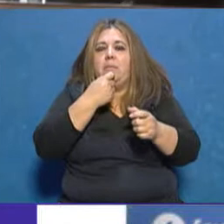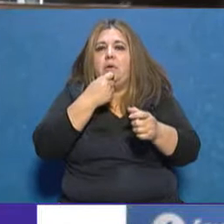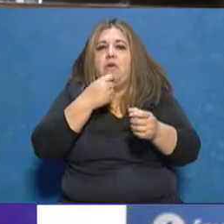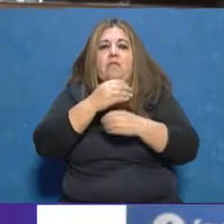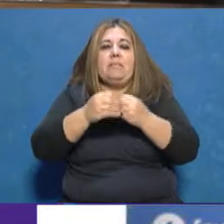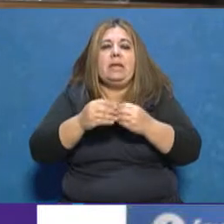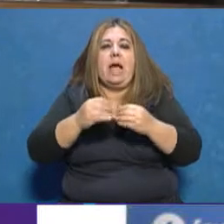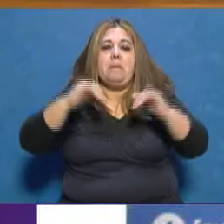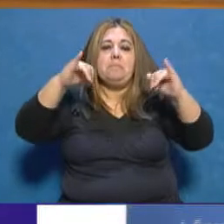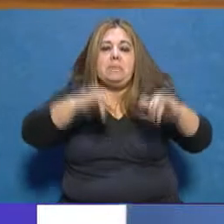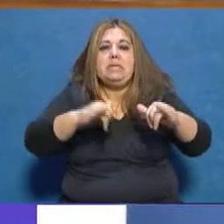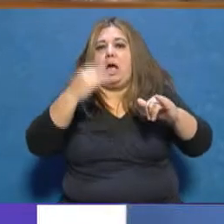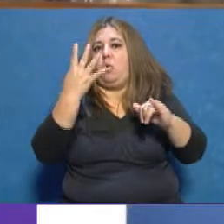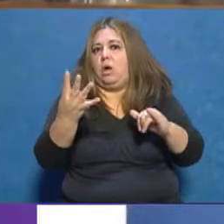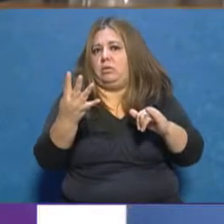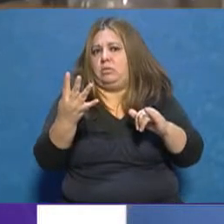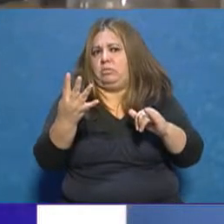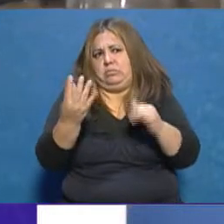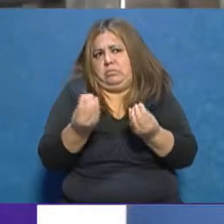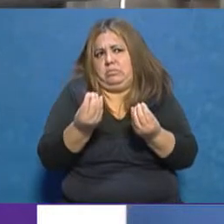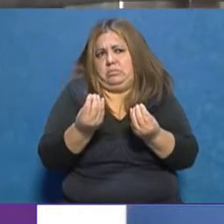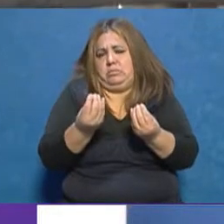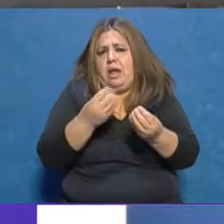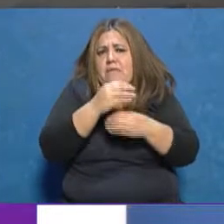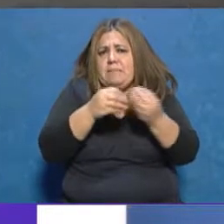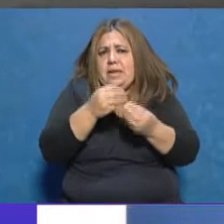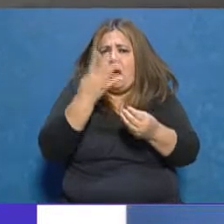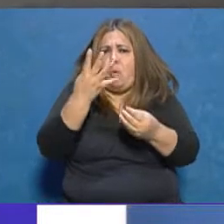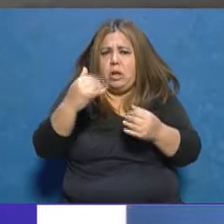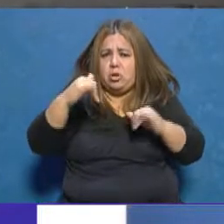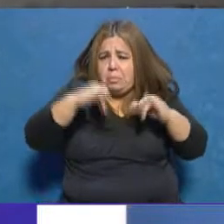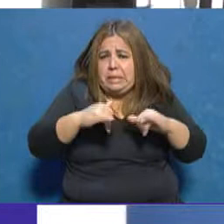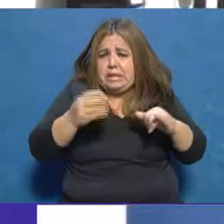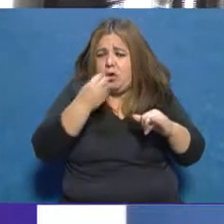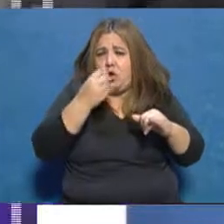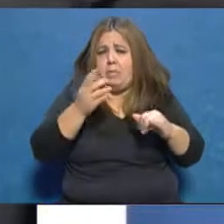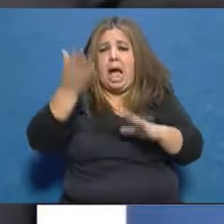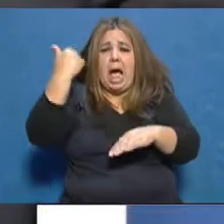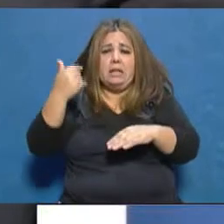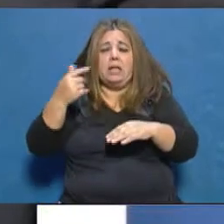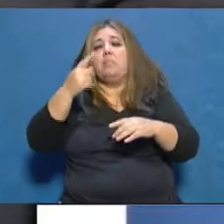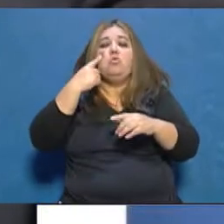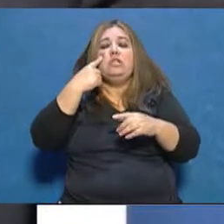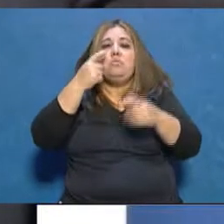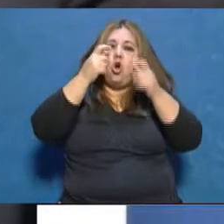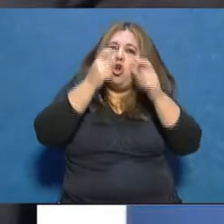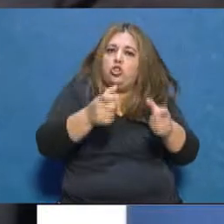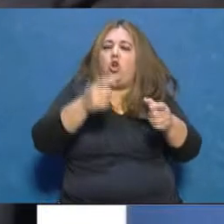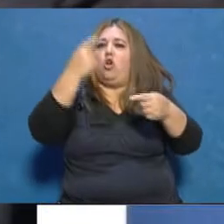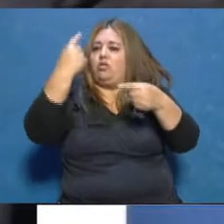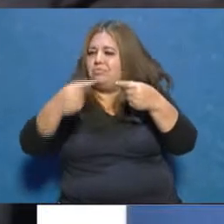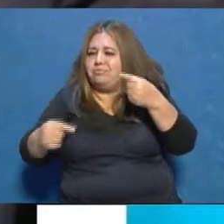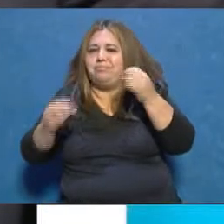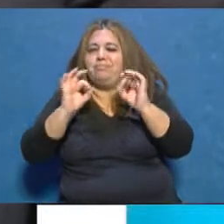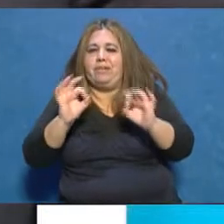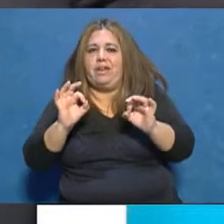comen cuatro pizzas. Entonces, no, lo que no se puede controlar, con nosotros lo podría controlar el municipio y podría controlar de que estuviéramos